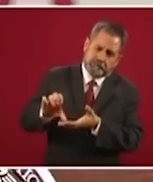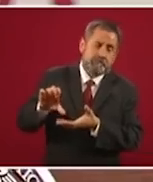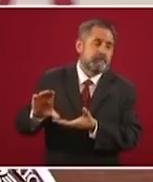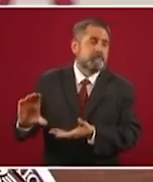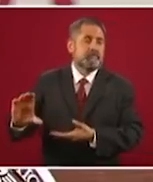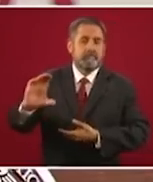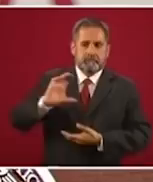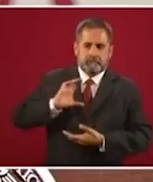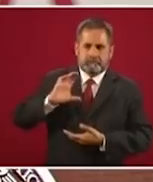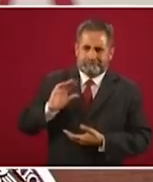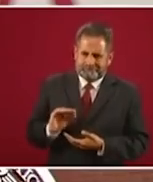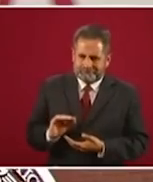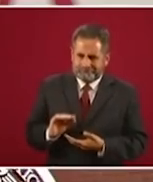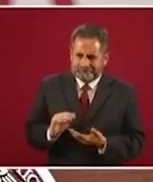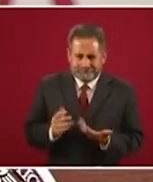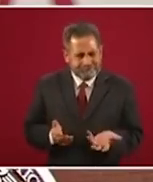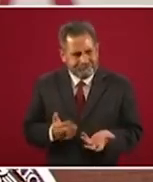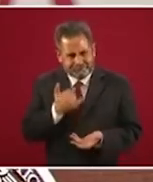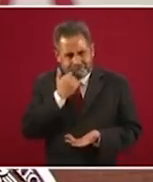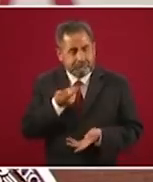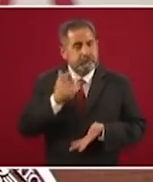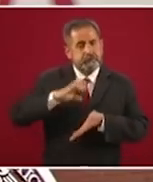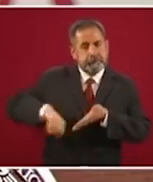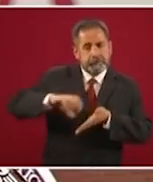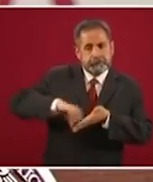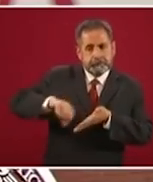lo que se les descontó.